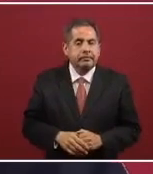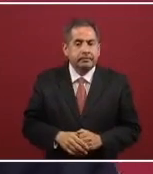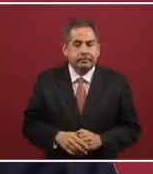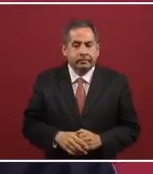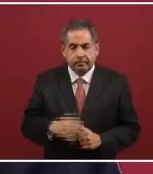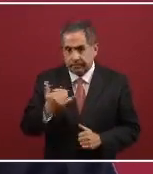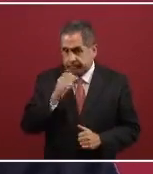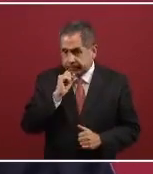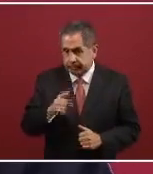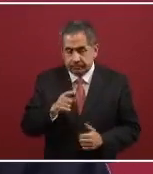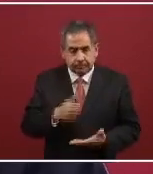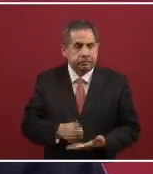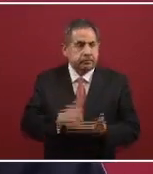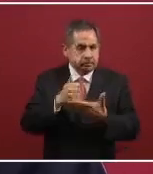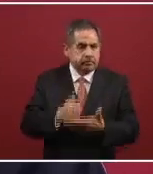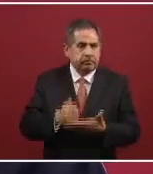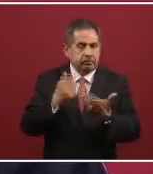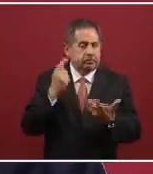y ayudar